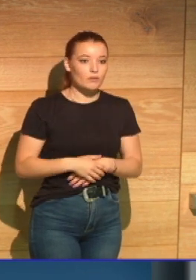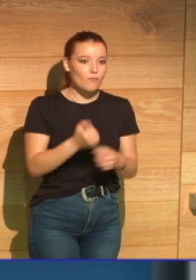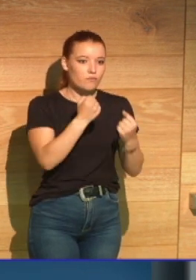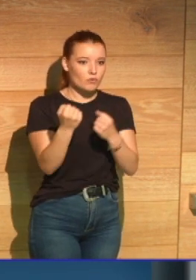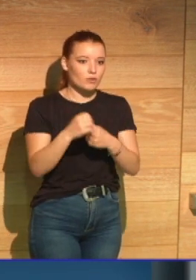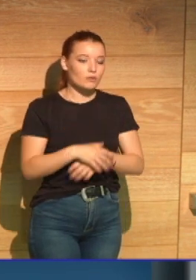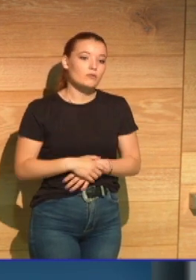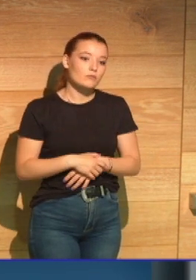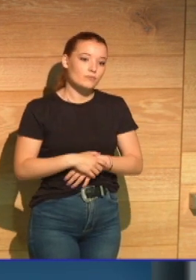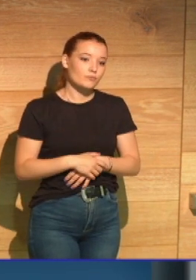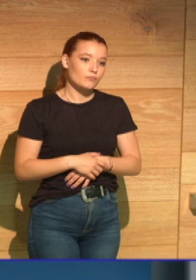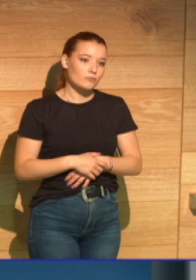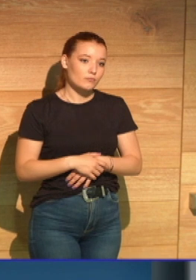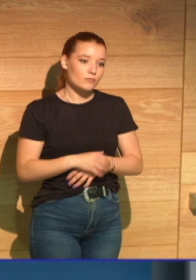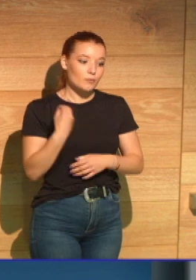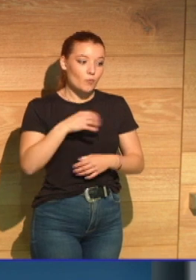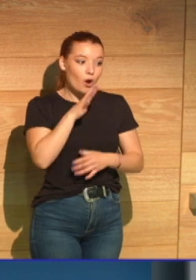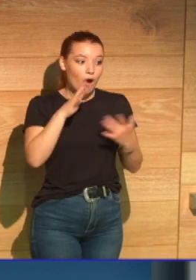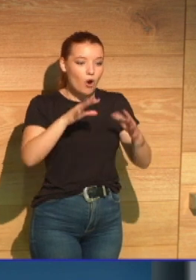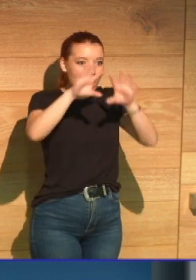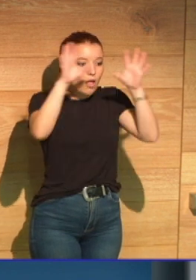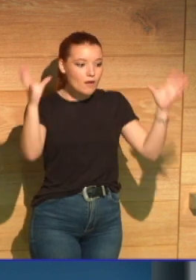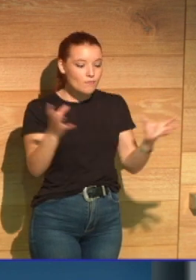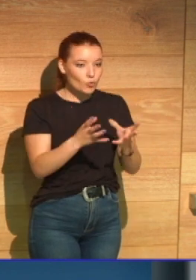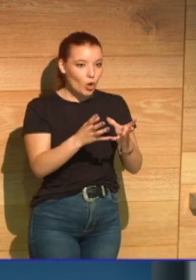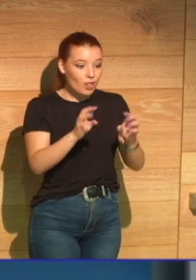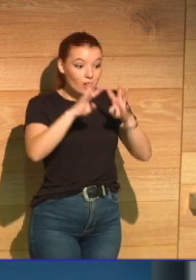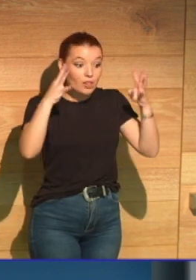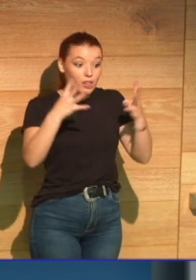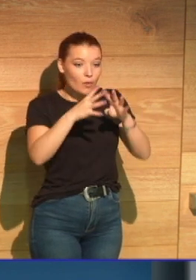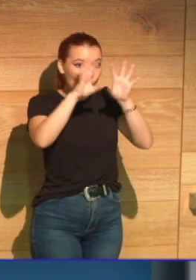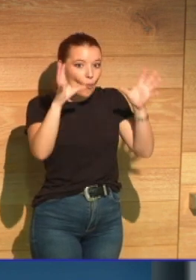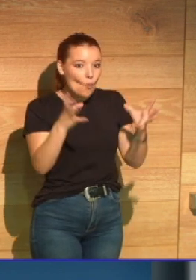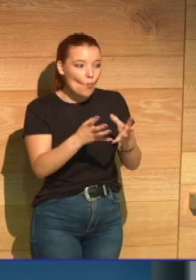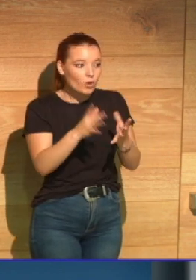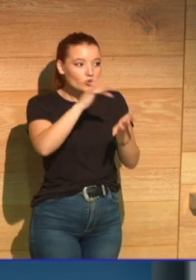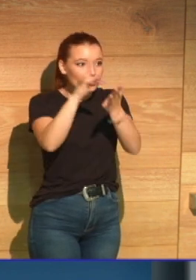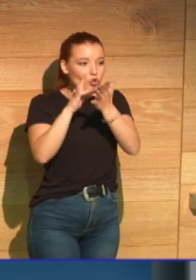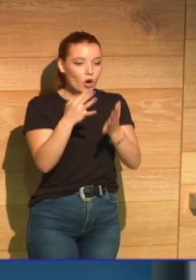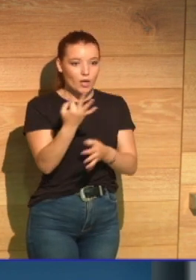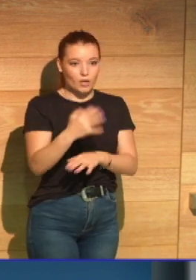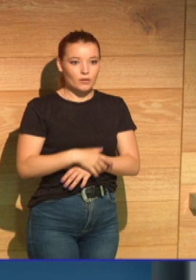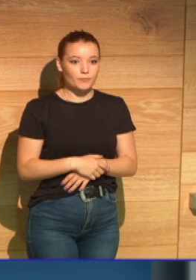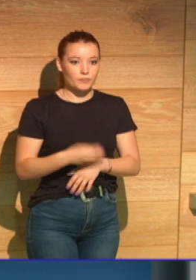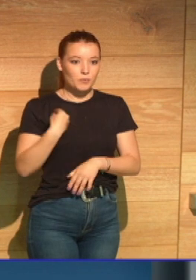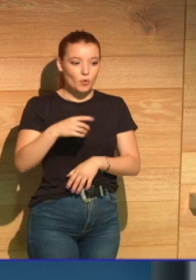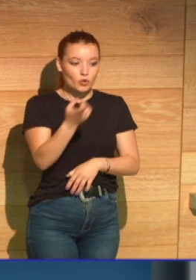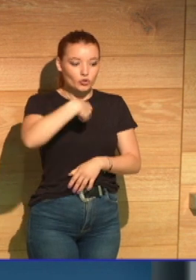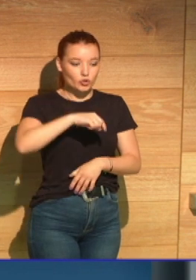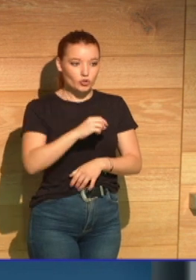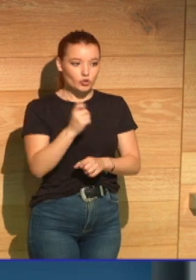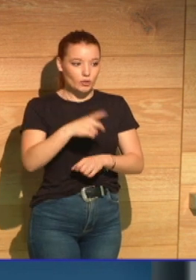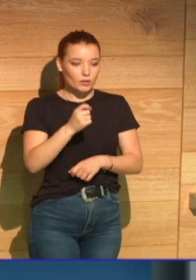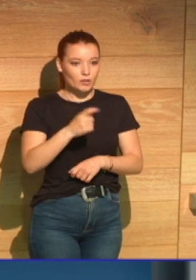lo que está sucediendo en el mundo del ciber hoy en este momento. En México, ustedes saben, siempre hemos sido parte del top 10 de los